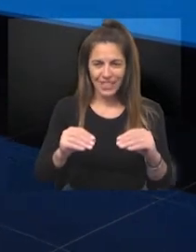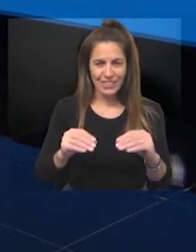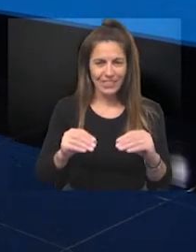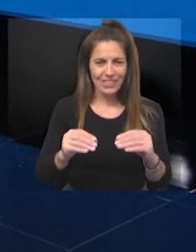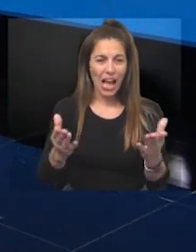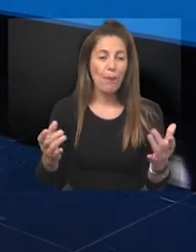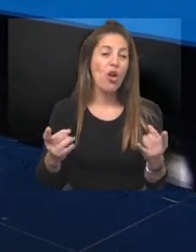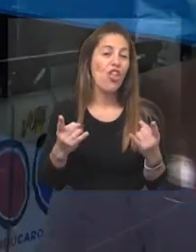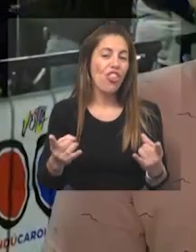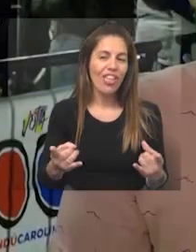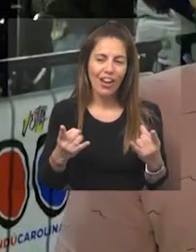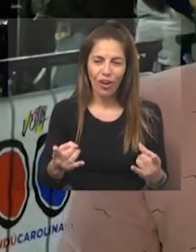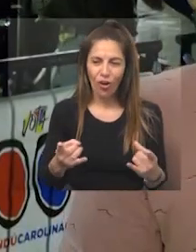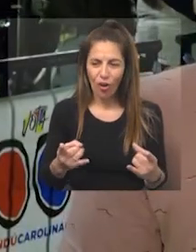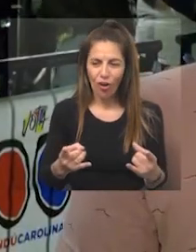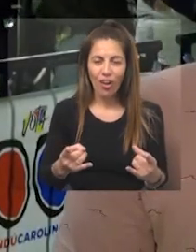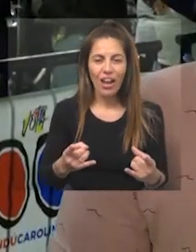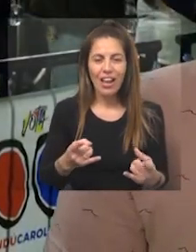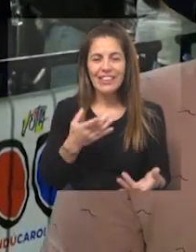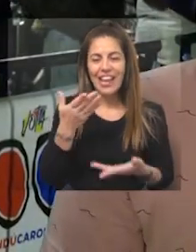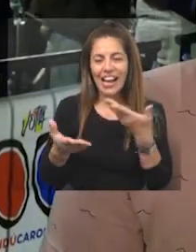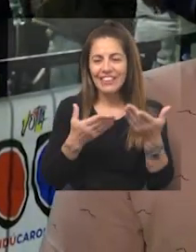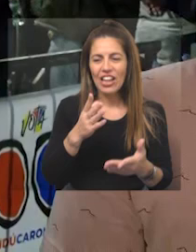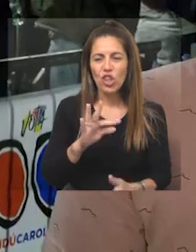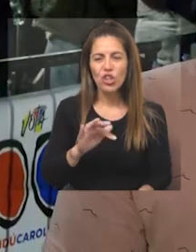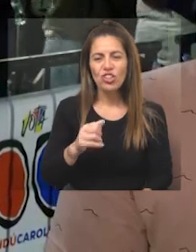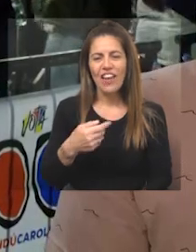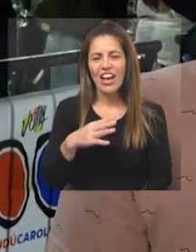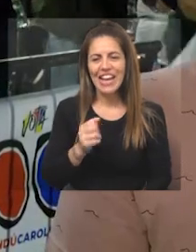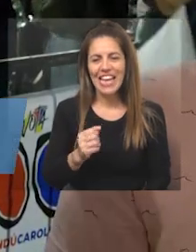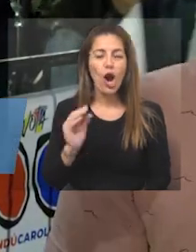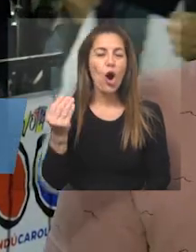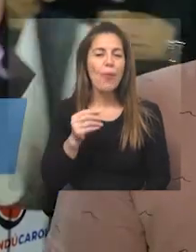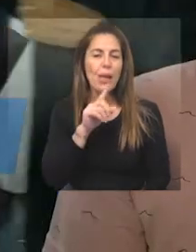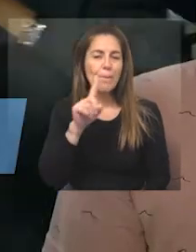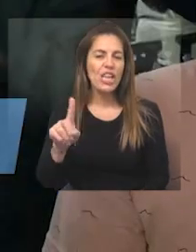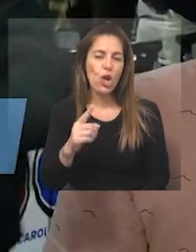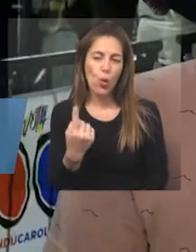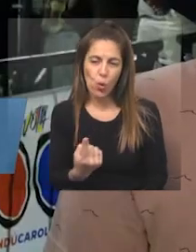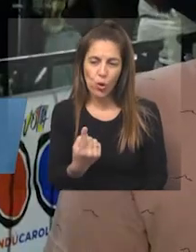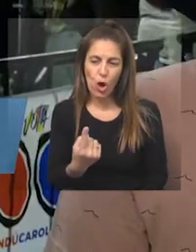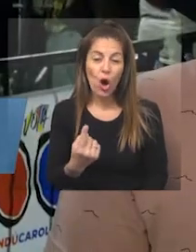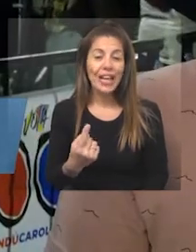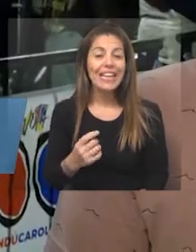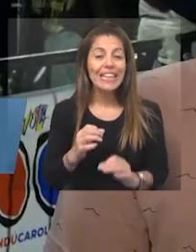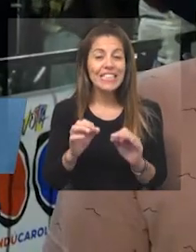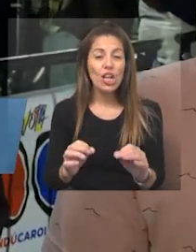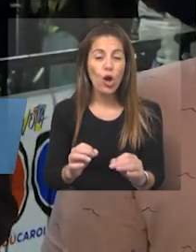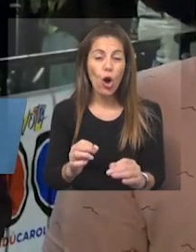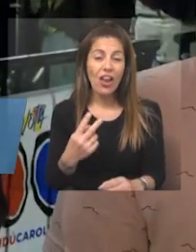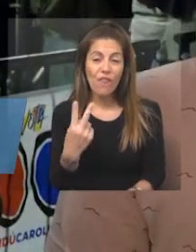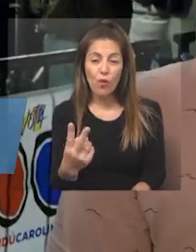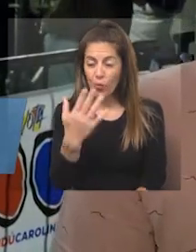rock está la tabaré este tocando en esta actividad de jóvenes de la 1001 y a mis espaldas ha llegado Hace algunos minutos la fórmula del frente